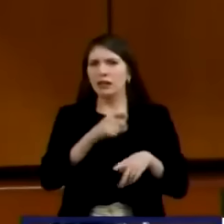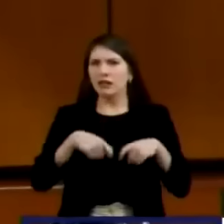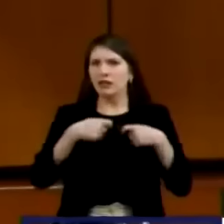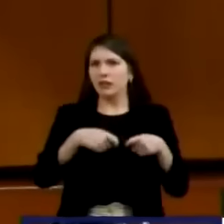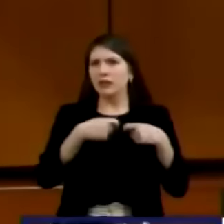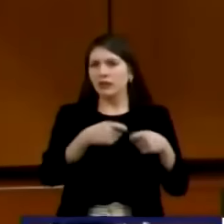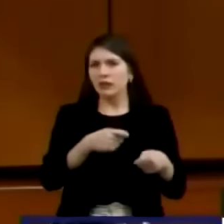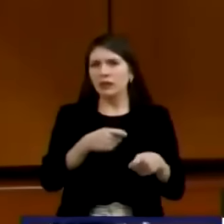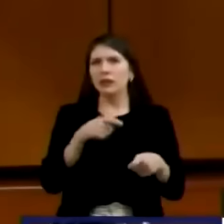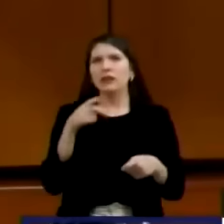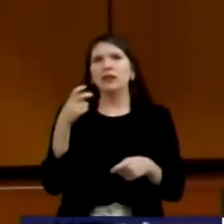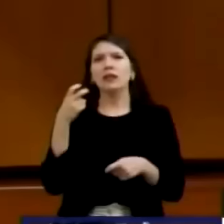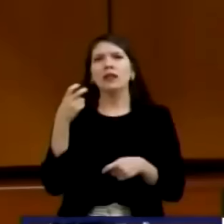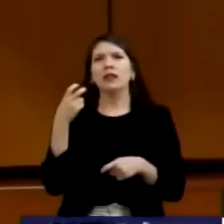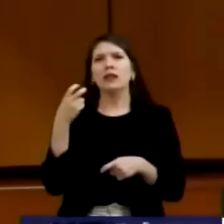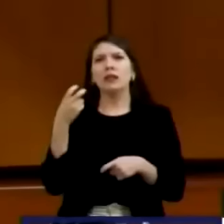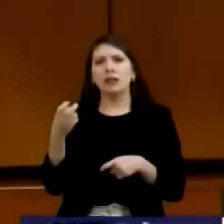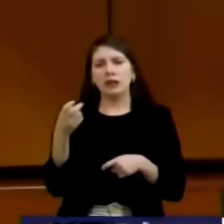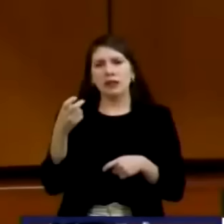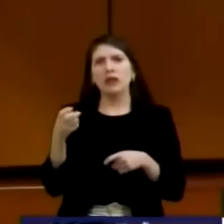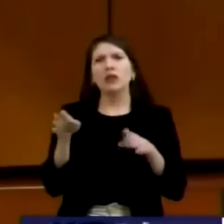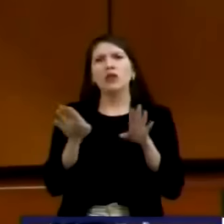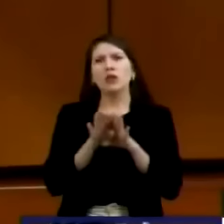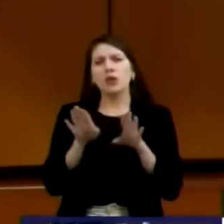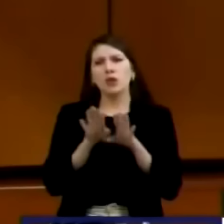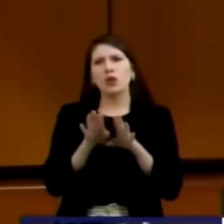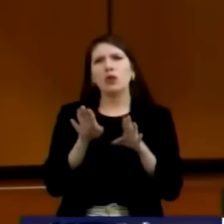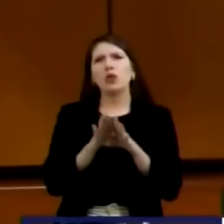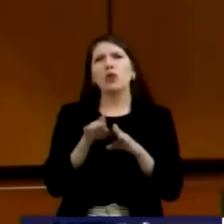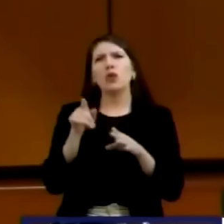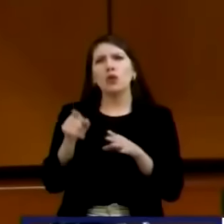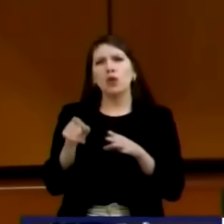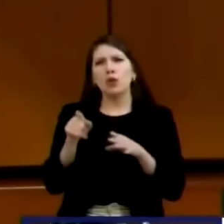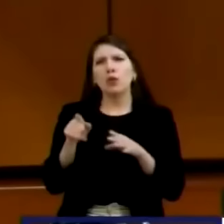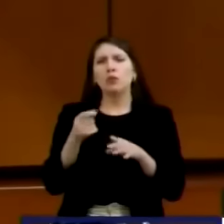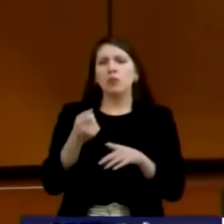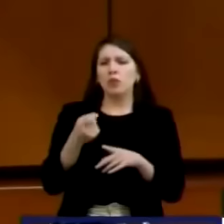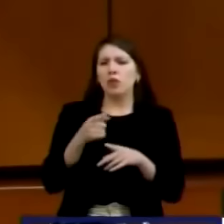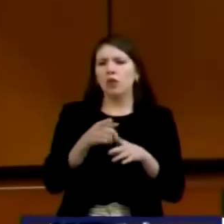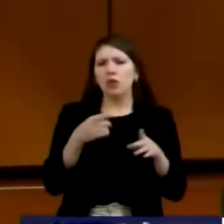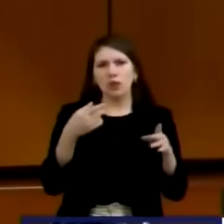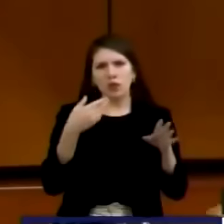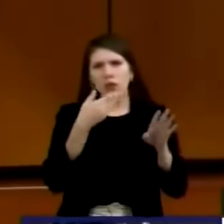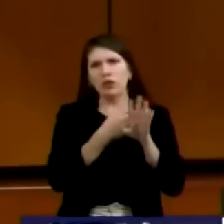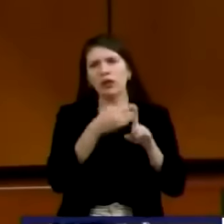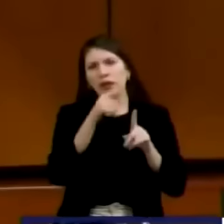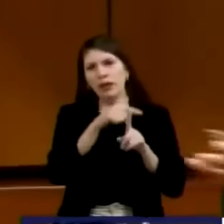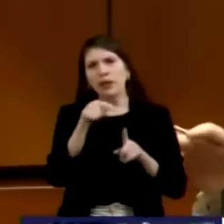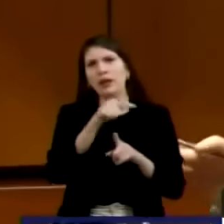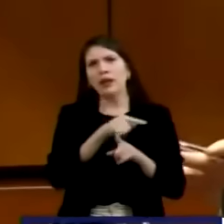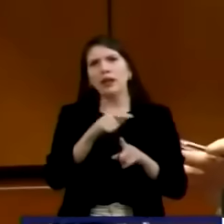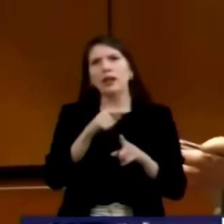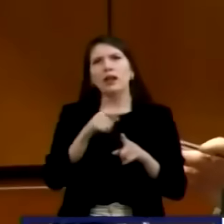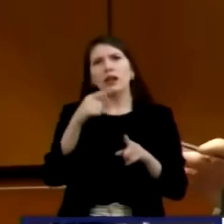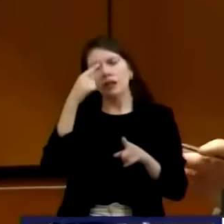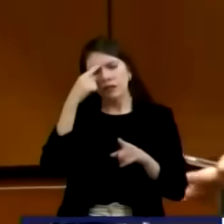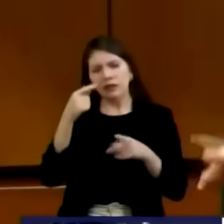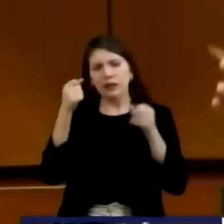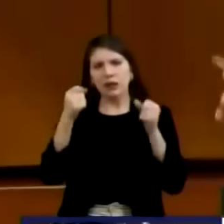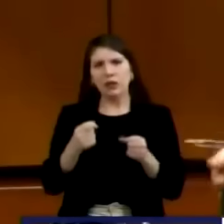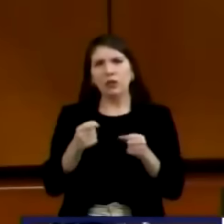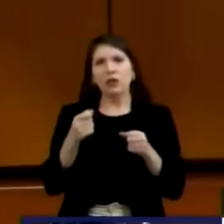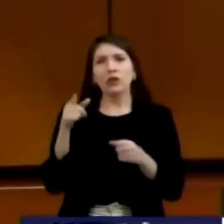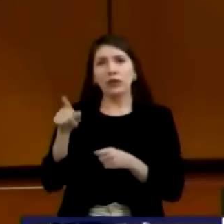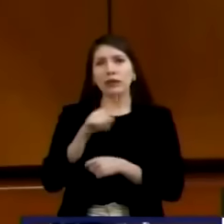solamente basada en las ocurrencias, y con esto termino. El gobierno de Zedillo no es